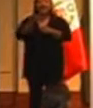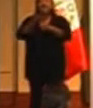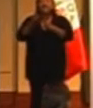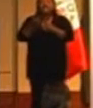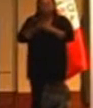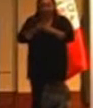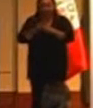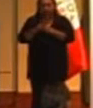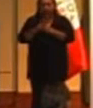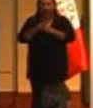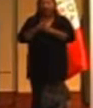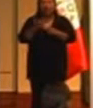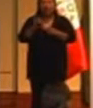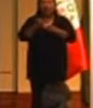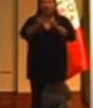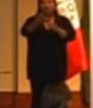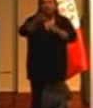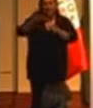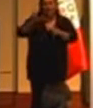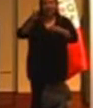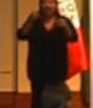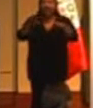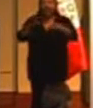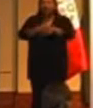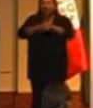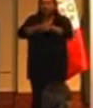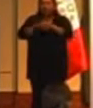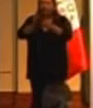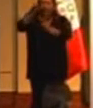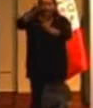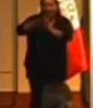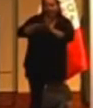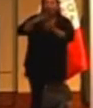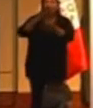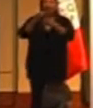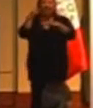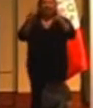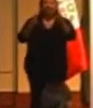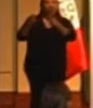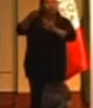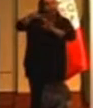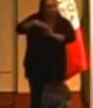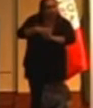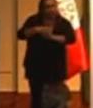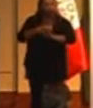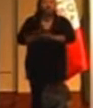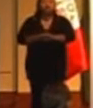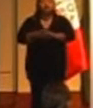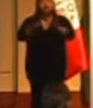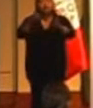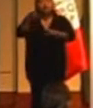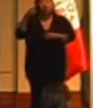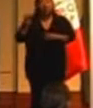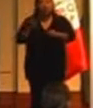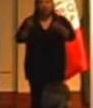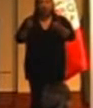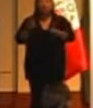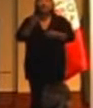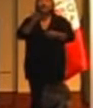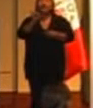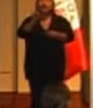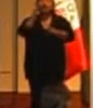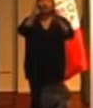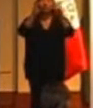53, y que nos ha permitido bajar la delincuencia común, como les decía, en 61%. Y acá hay un tema que es muy